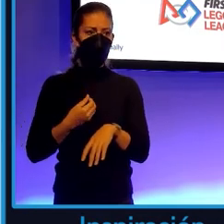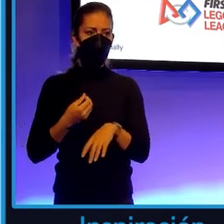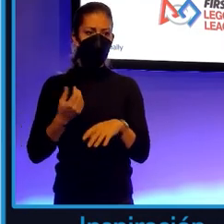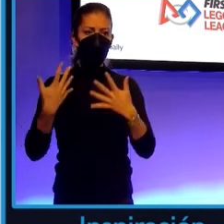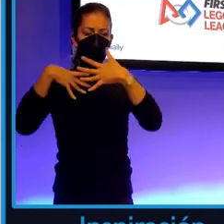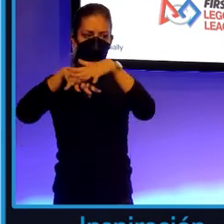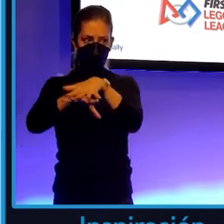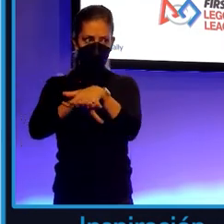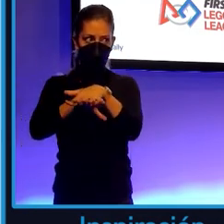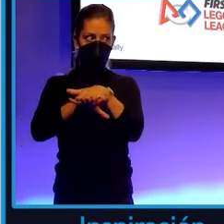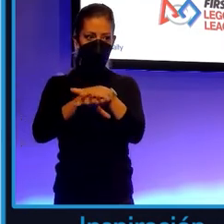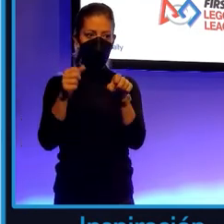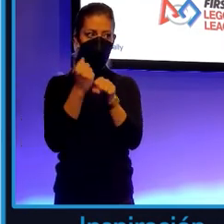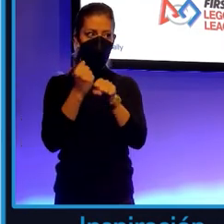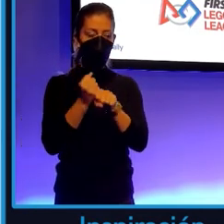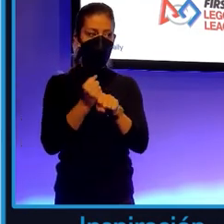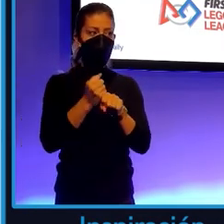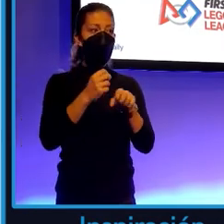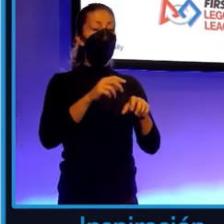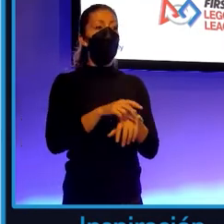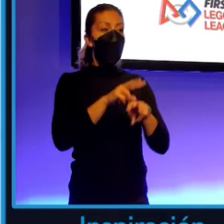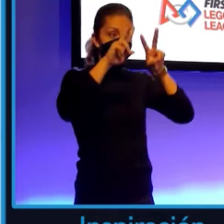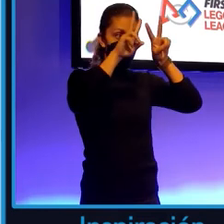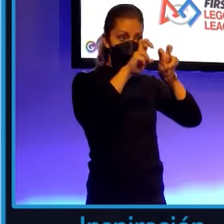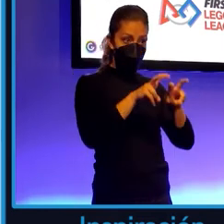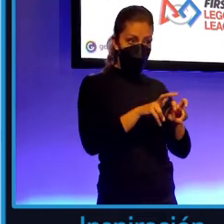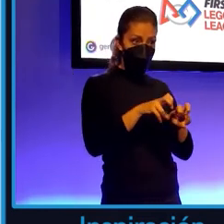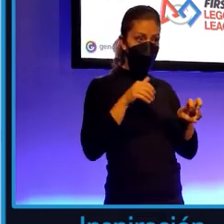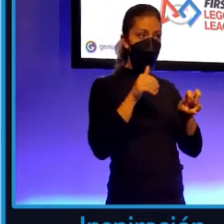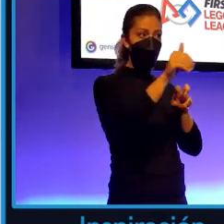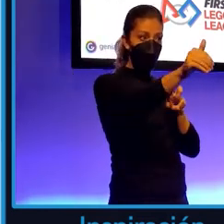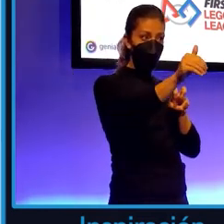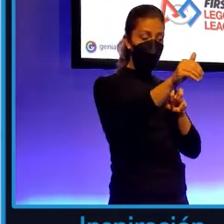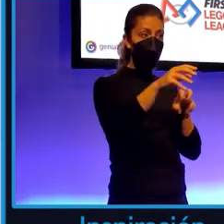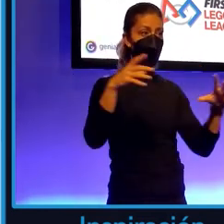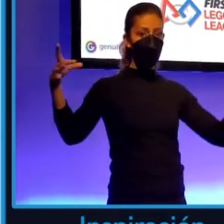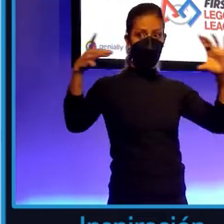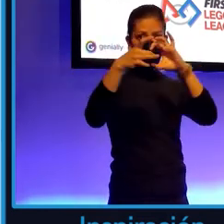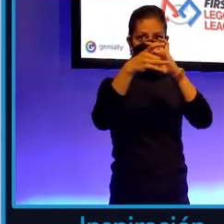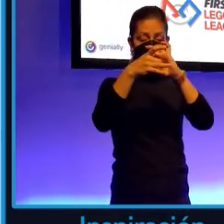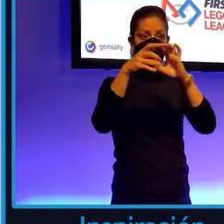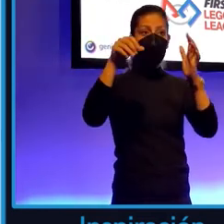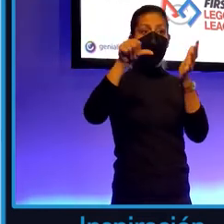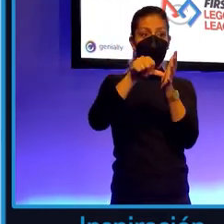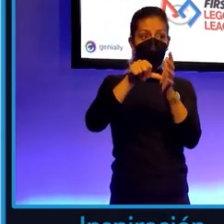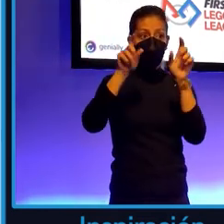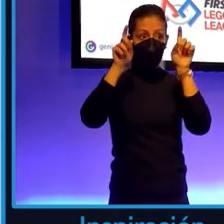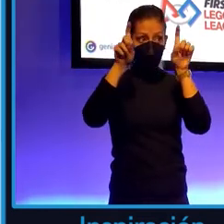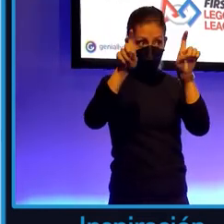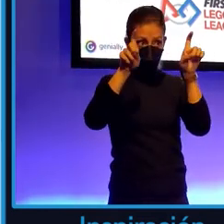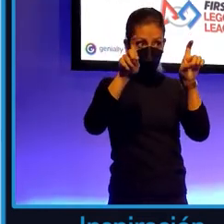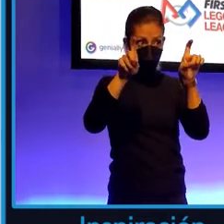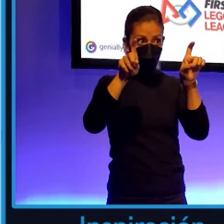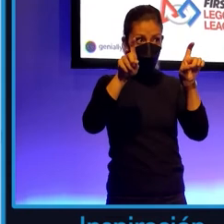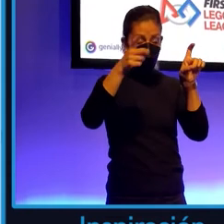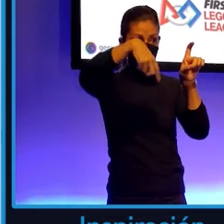proyecto que mucho usted desconoce que el laboratorio future que es poner las herramientas los recursos materiales y humanos en los centros educativos para que se embarquen